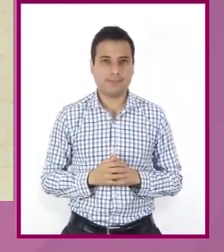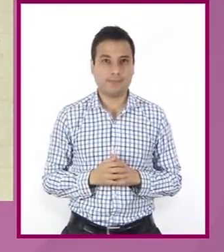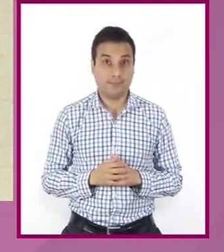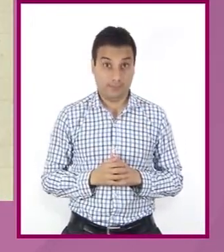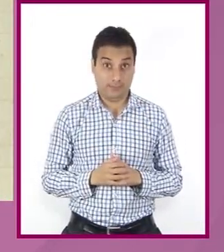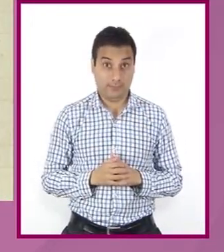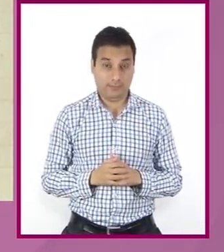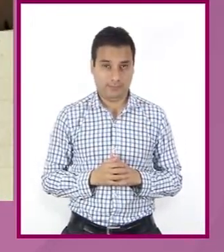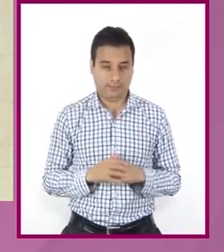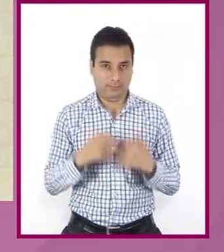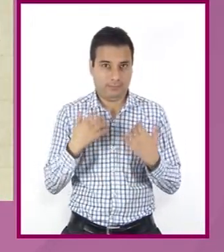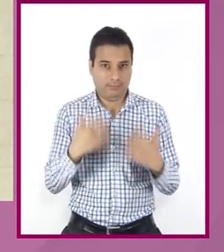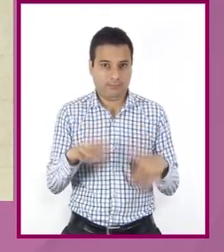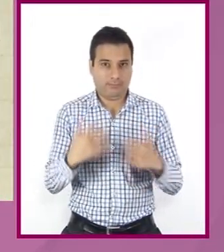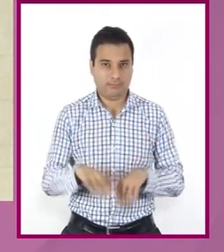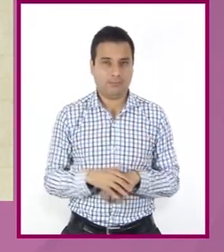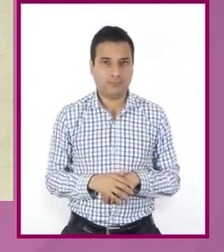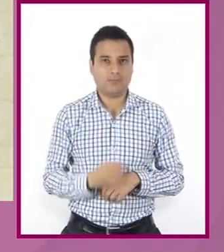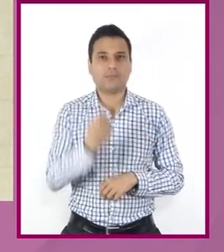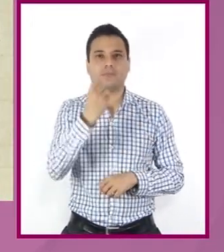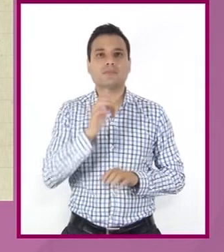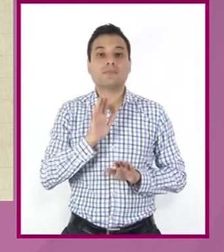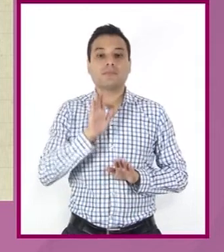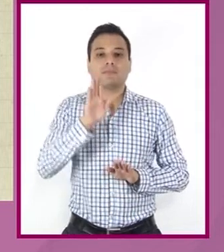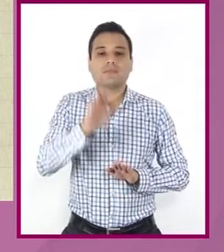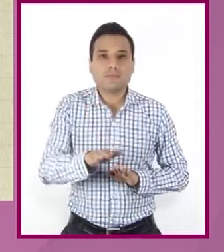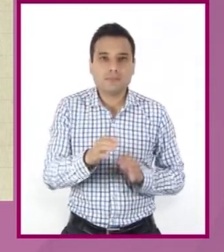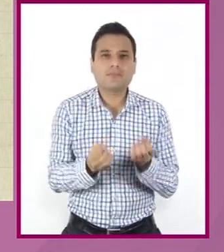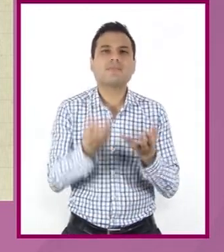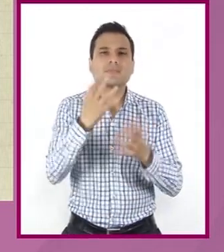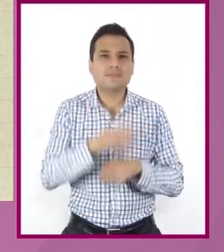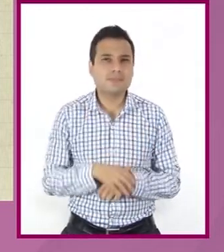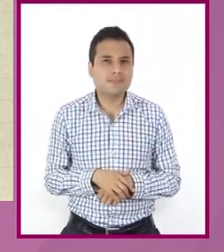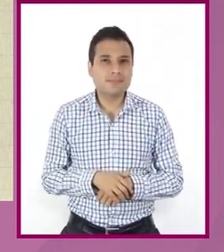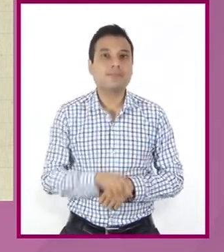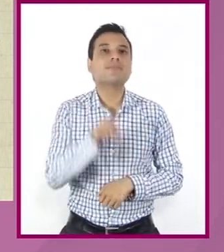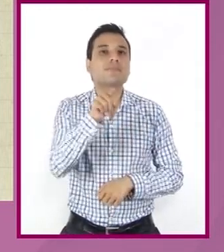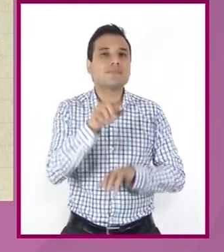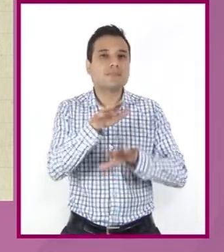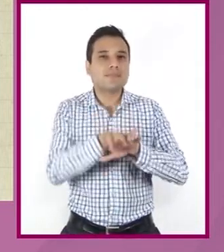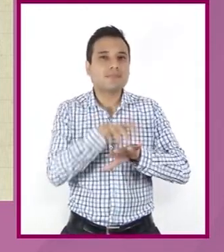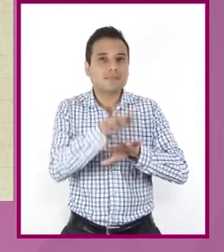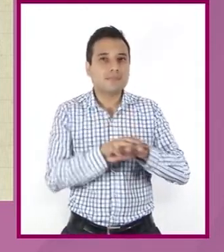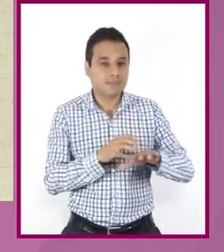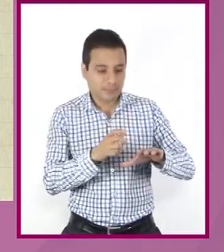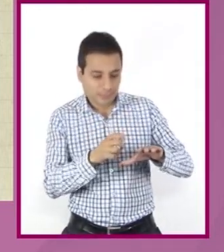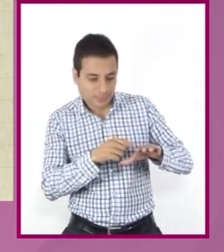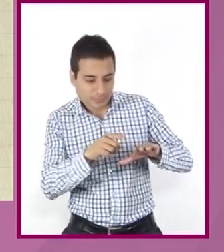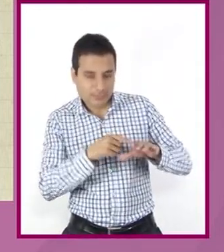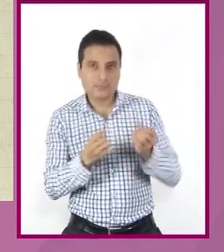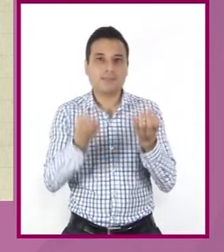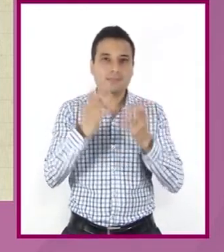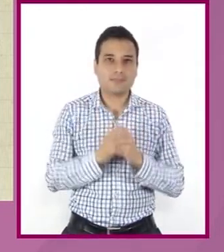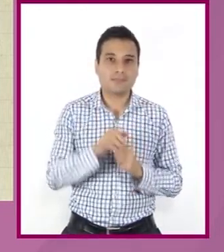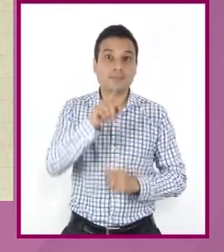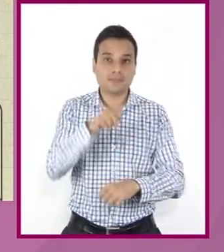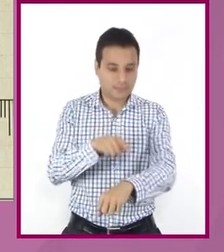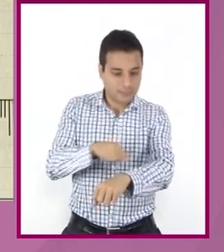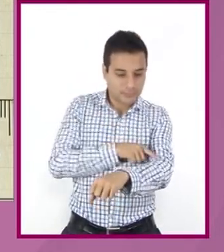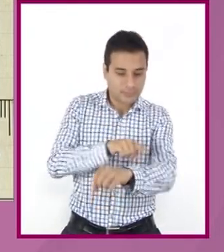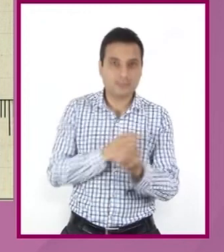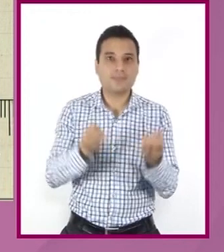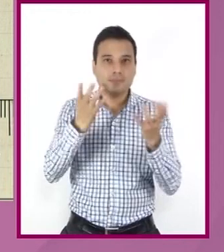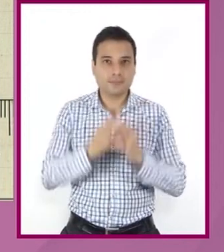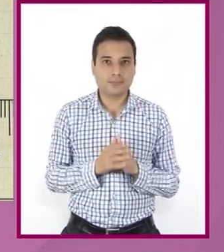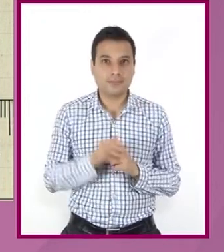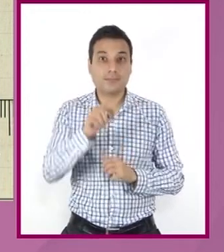¿Conoces cuál es la longitud de un paso largo tuyo? ¿De tu pie, de tu cuarta o de tu codo? Mide